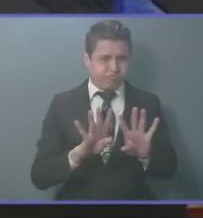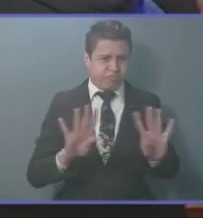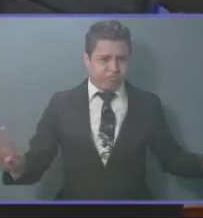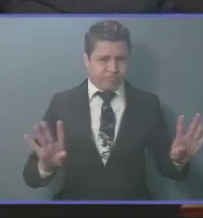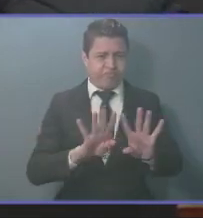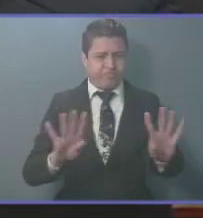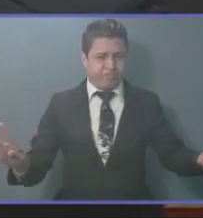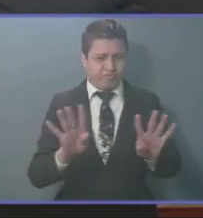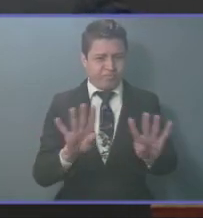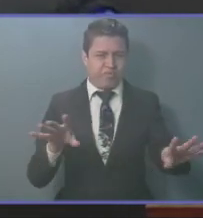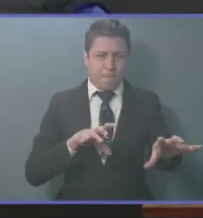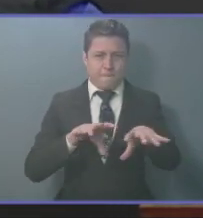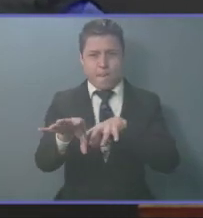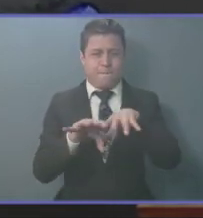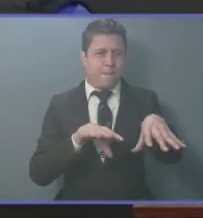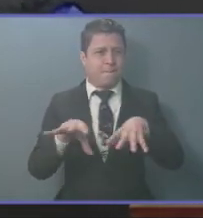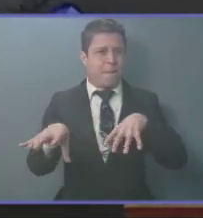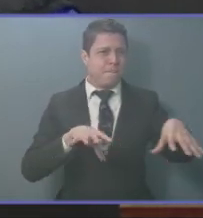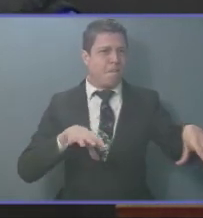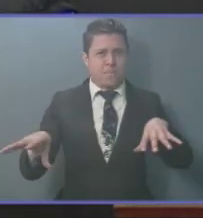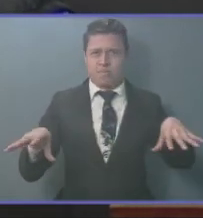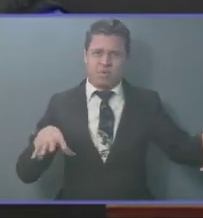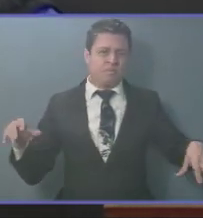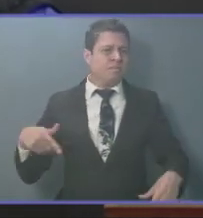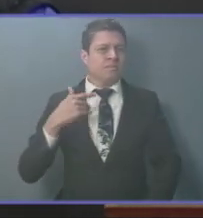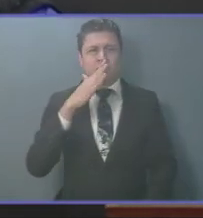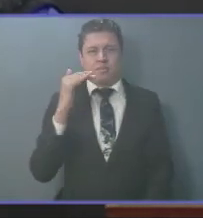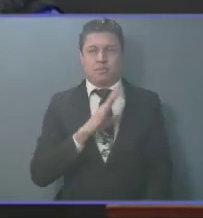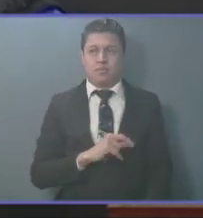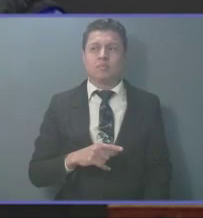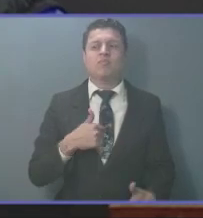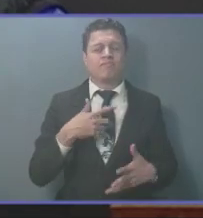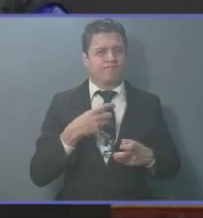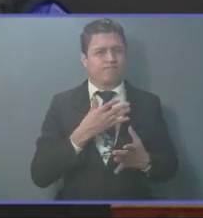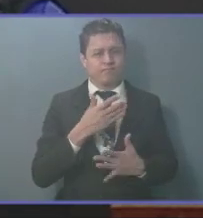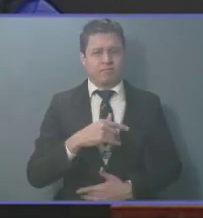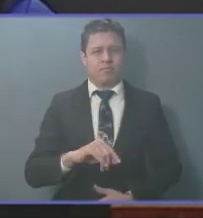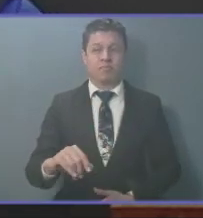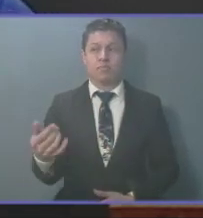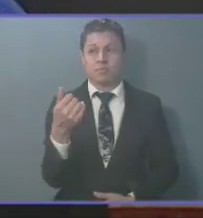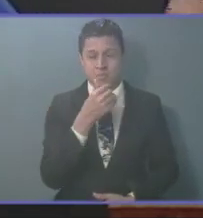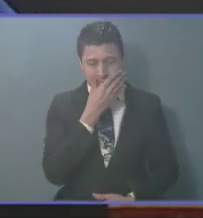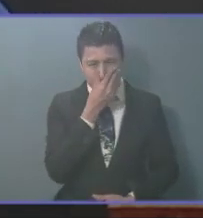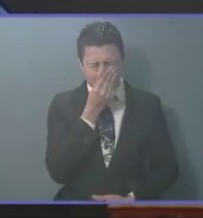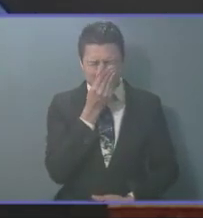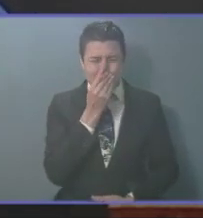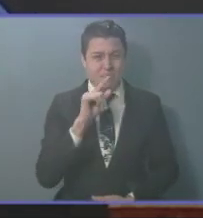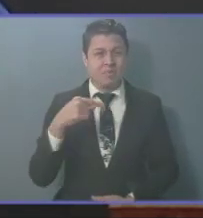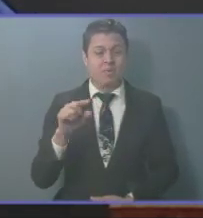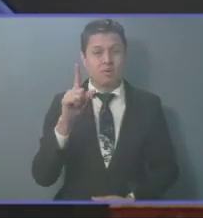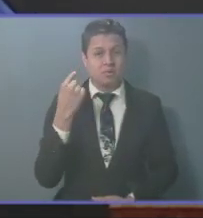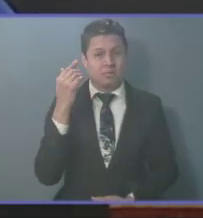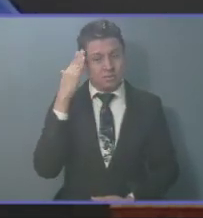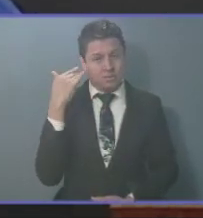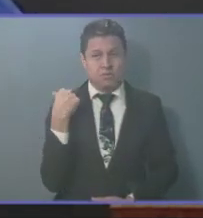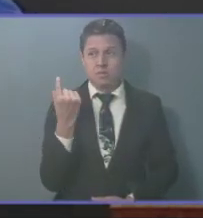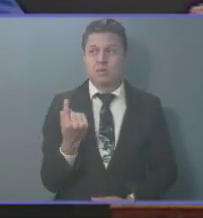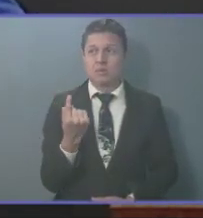territorio nacional. Y debo contarles una anécdota. Cuando una ciudadana en